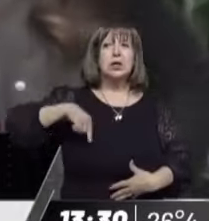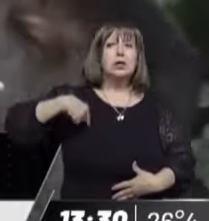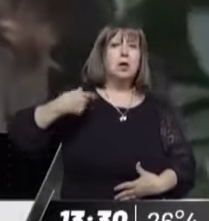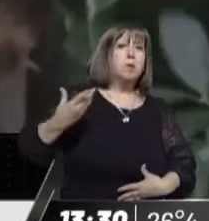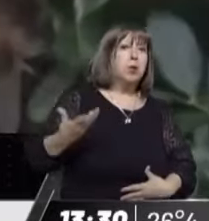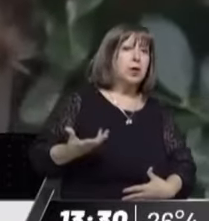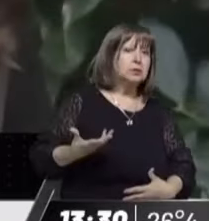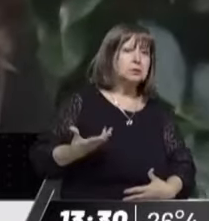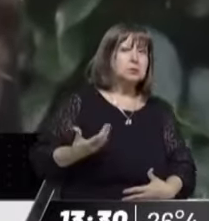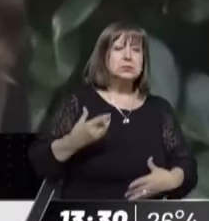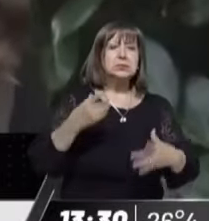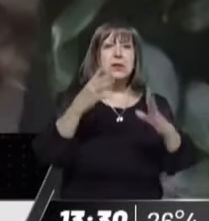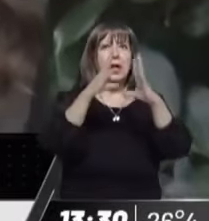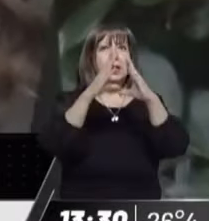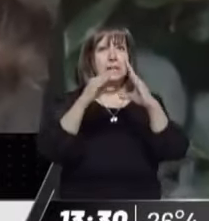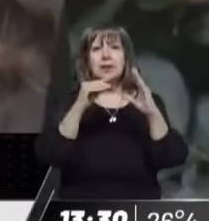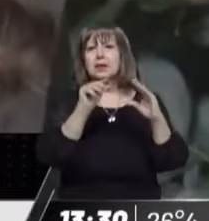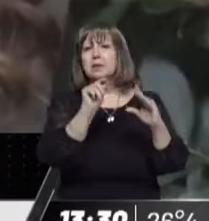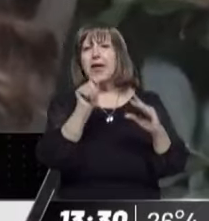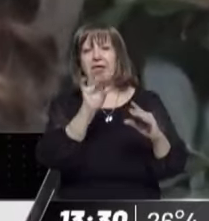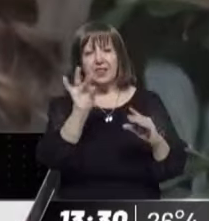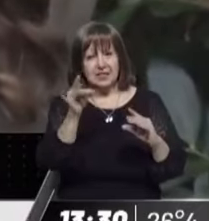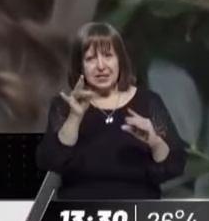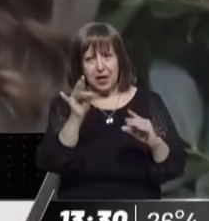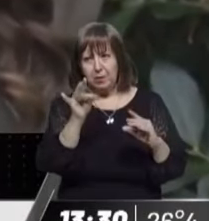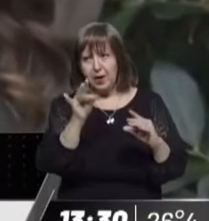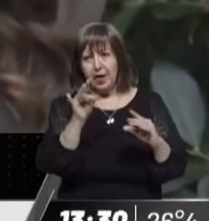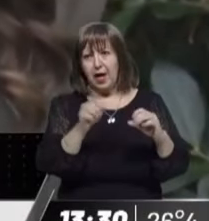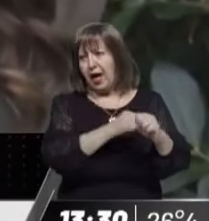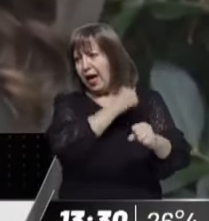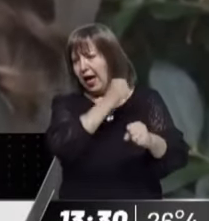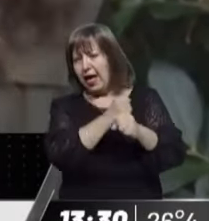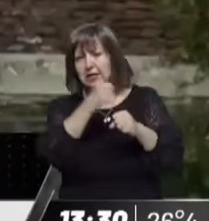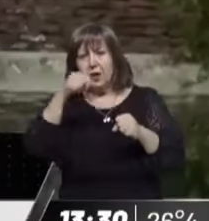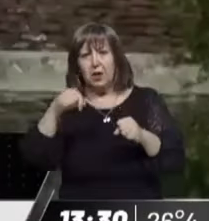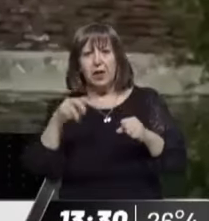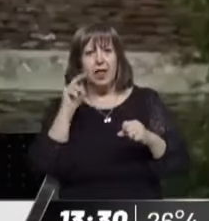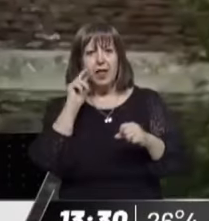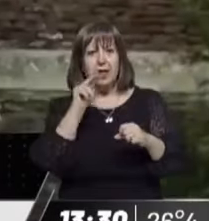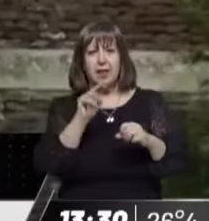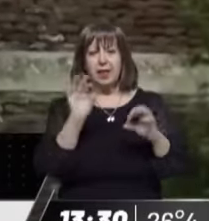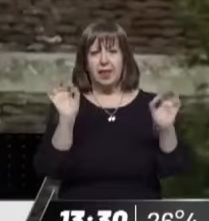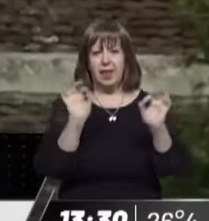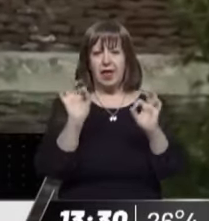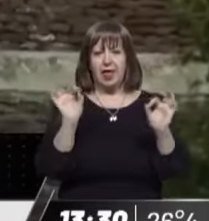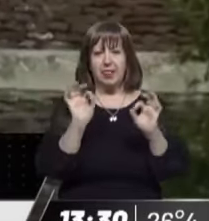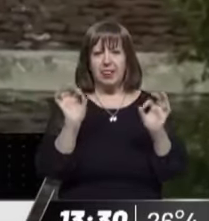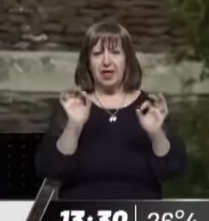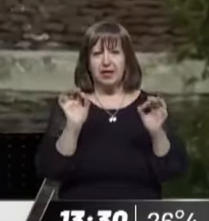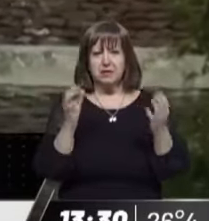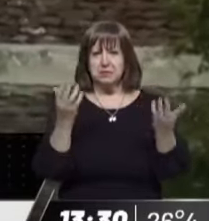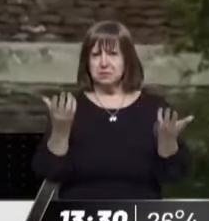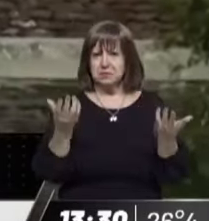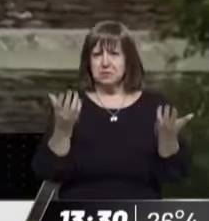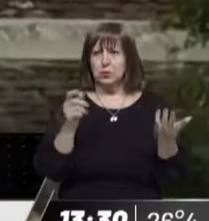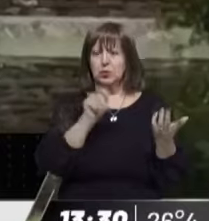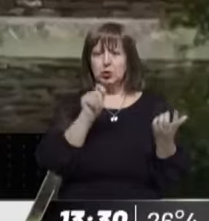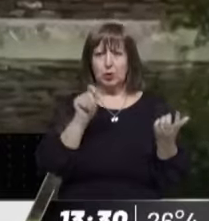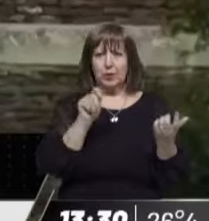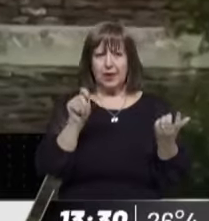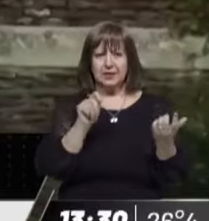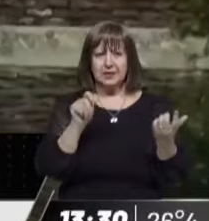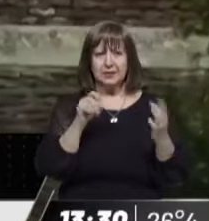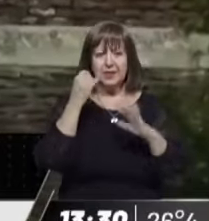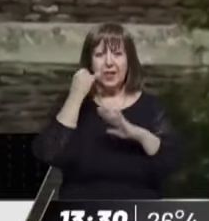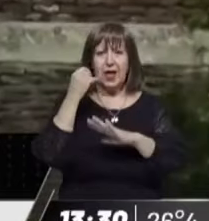ver. Estamos hablando de Navidad hasta ahora. Y ayer aparecieron esas primeras imágenes de